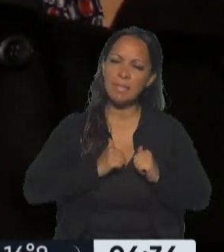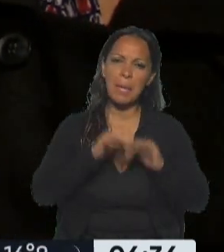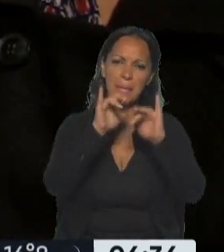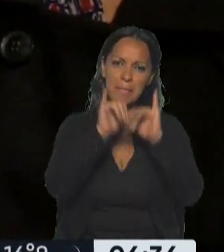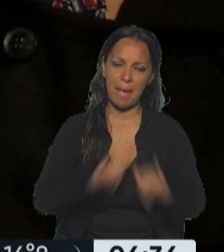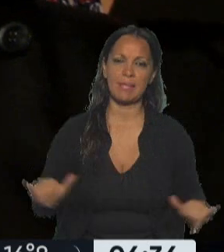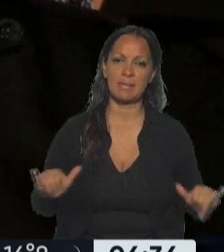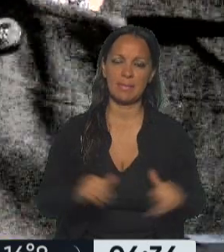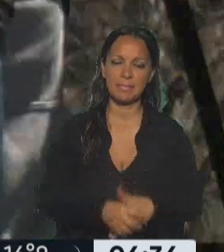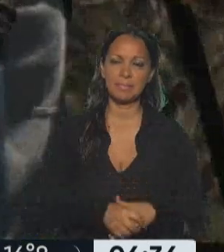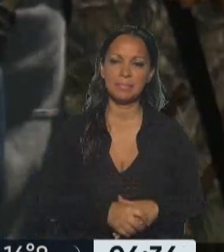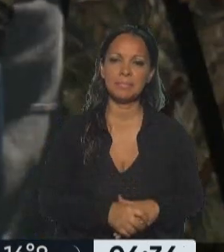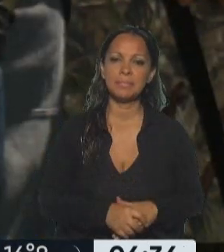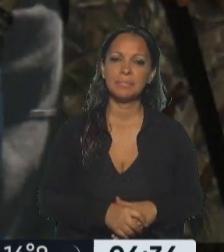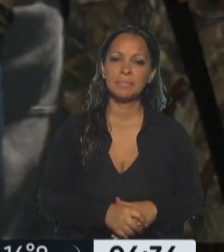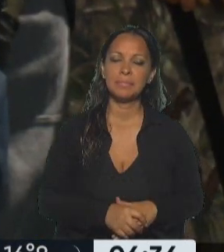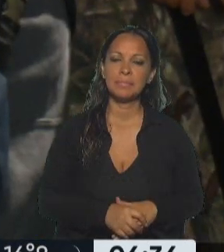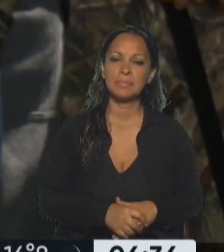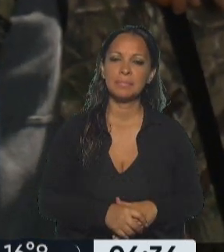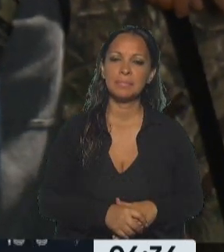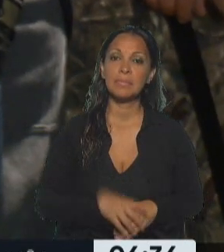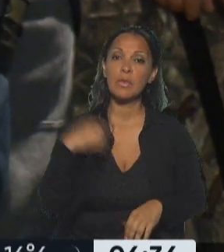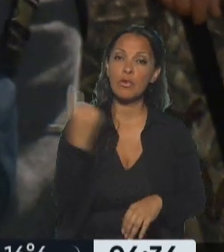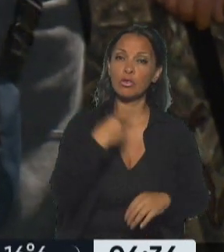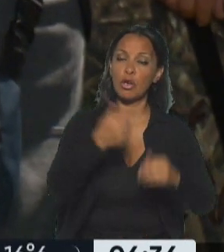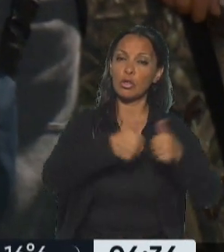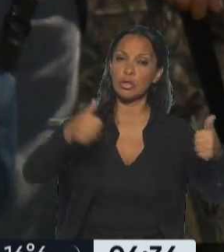justicia. Sí. Nosotros, el jurado,